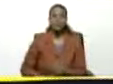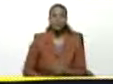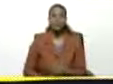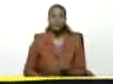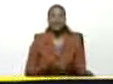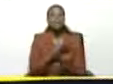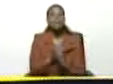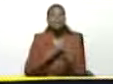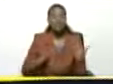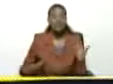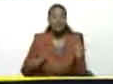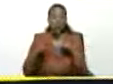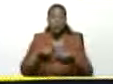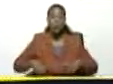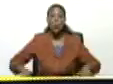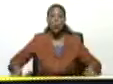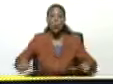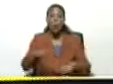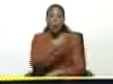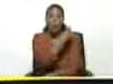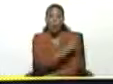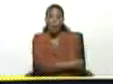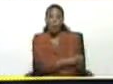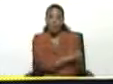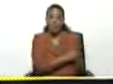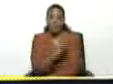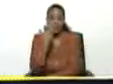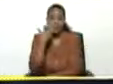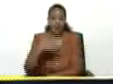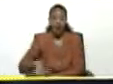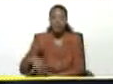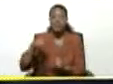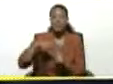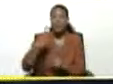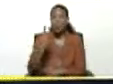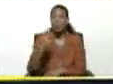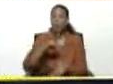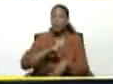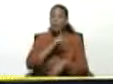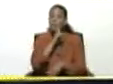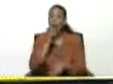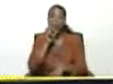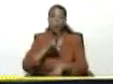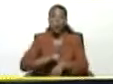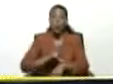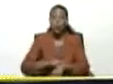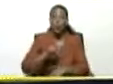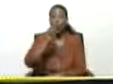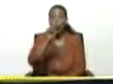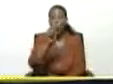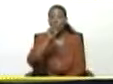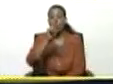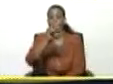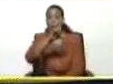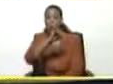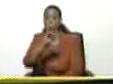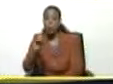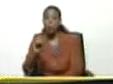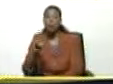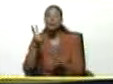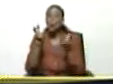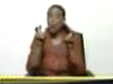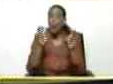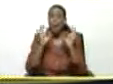presidente nos encontramos desde el hospital tipo un doctor Tulio López Ramírez entregando un hospital